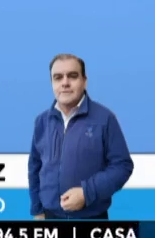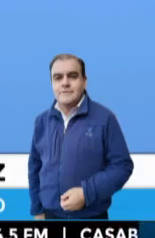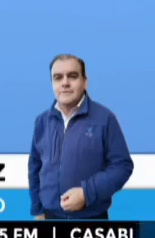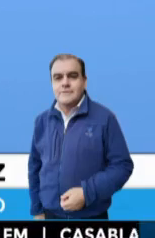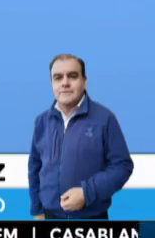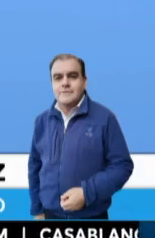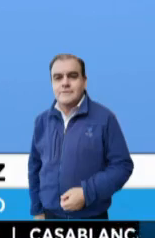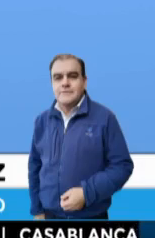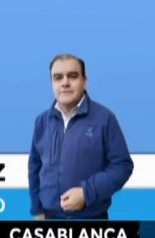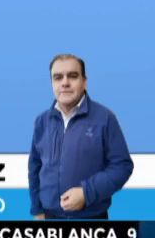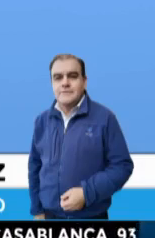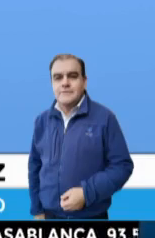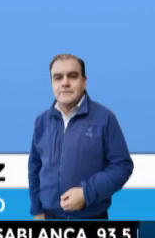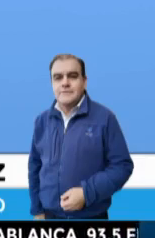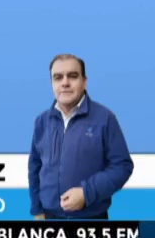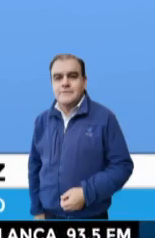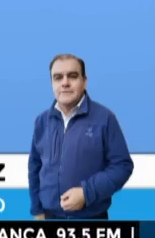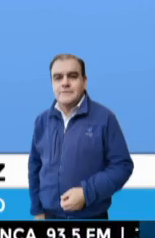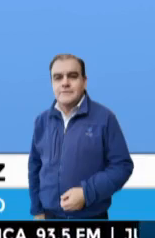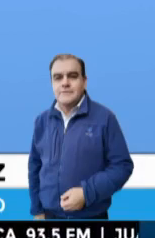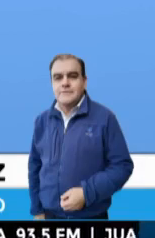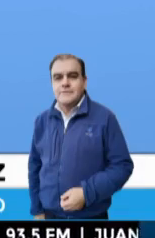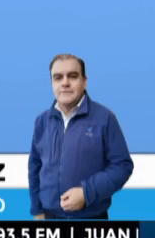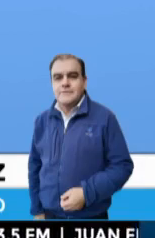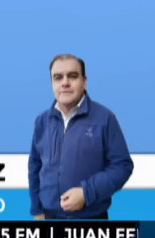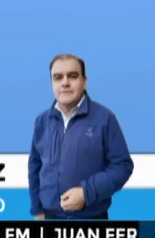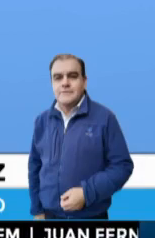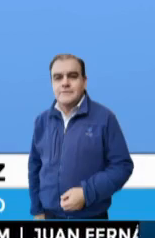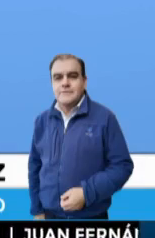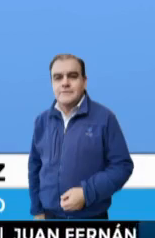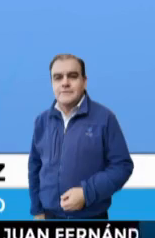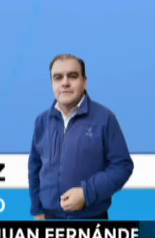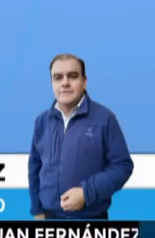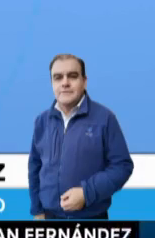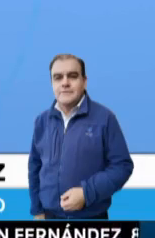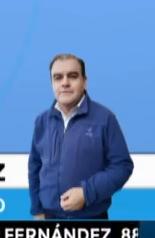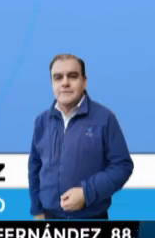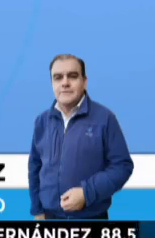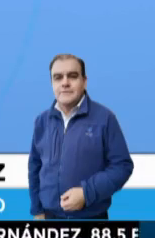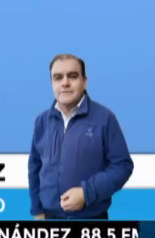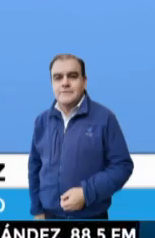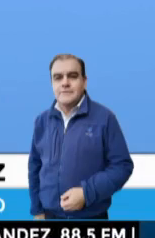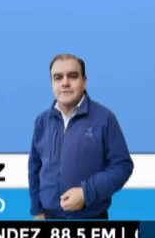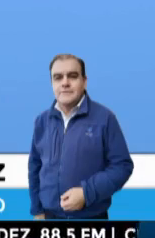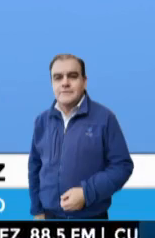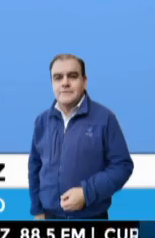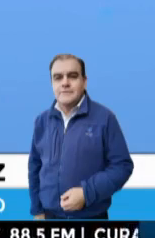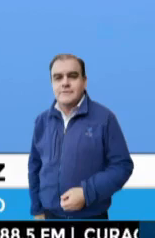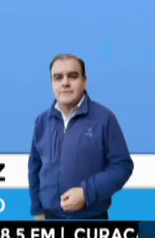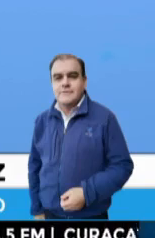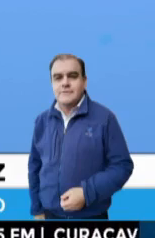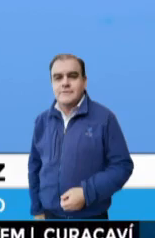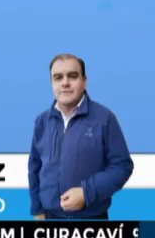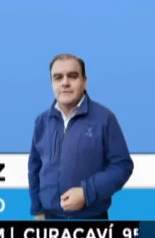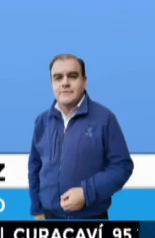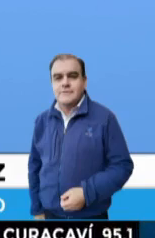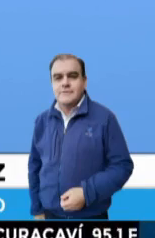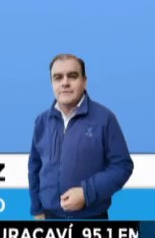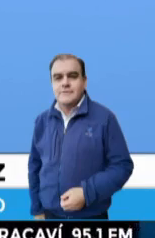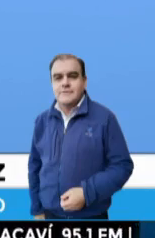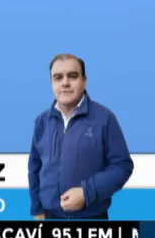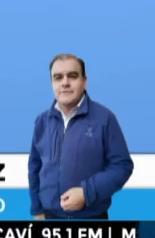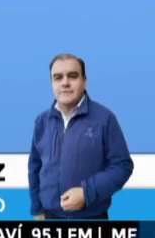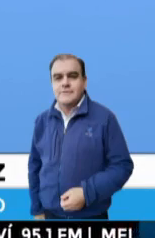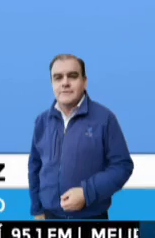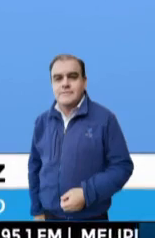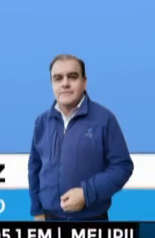también en el sector del pabellón de la Araucanía, que está a los pies del Cerro Ñelol, frente al Palacio de Tribunales, frente al Centro de Justicia, donde también está todo envallado y